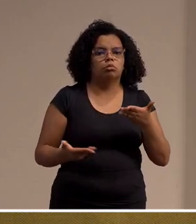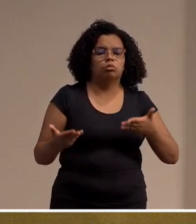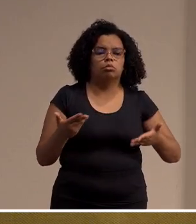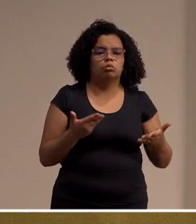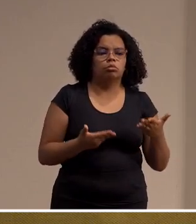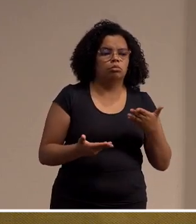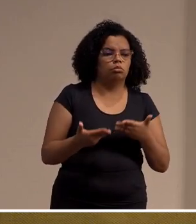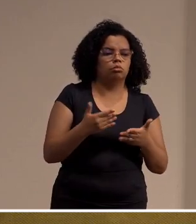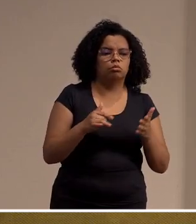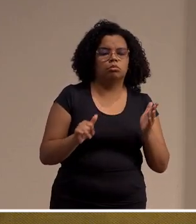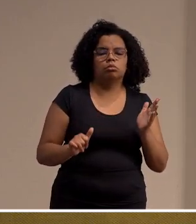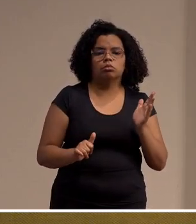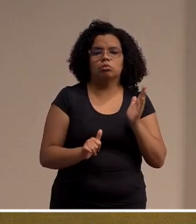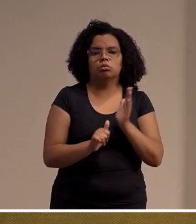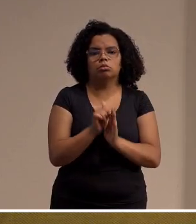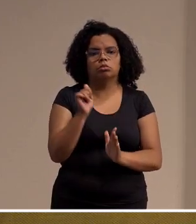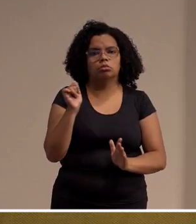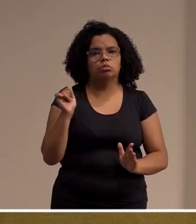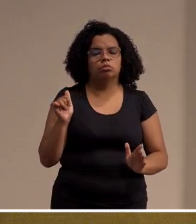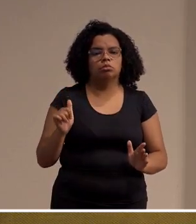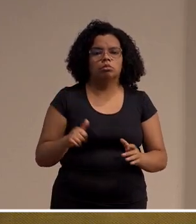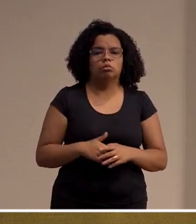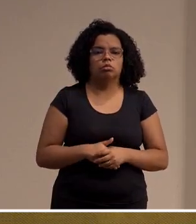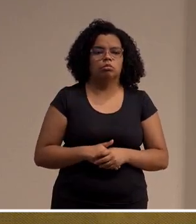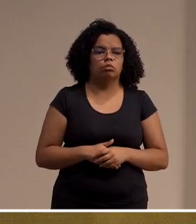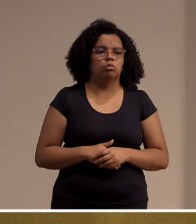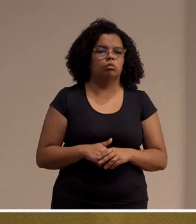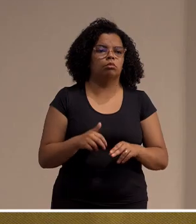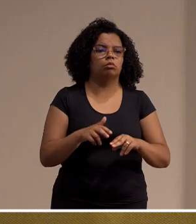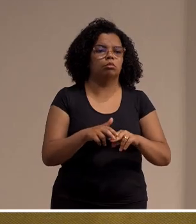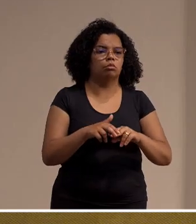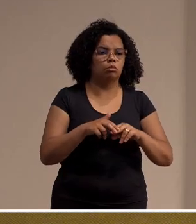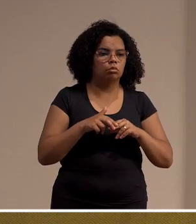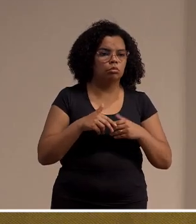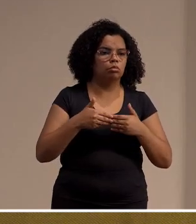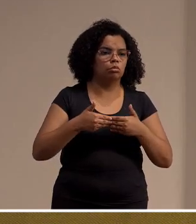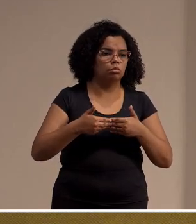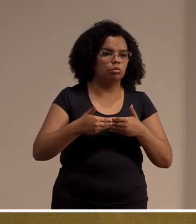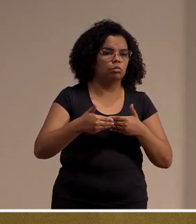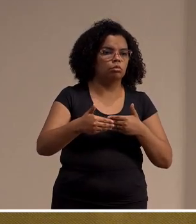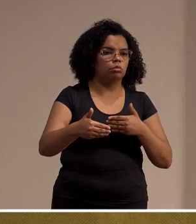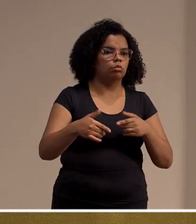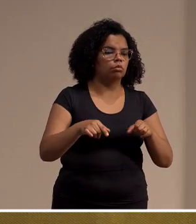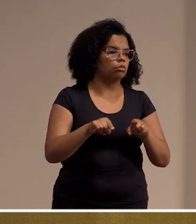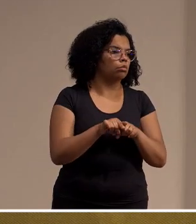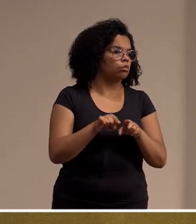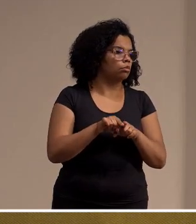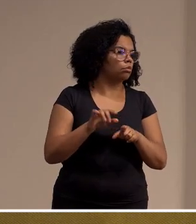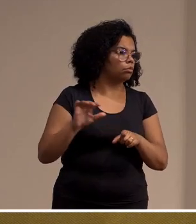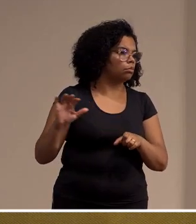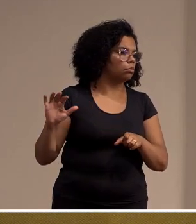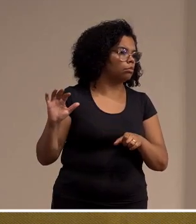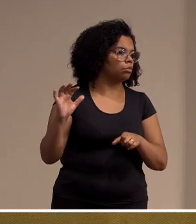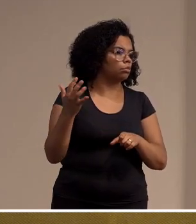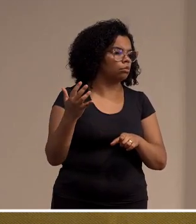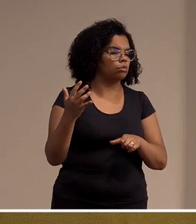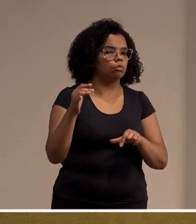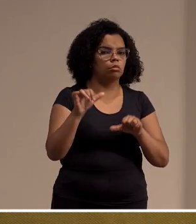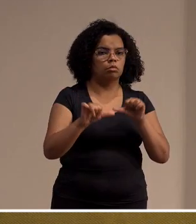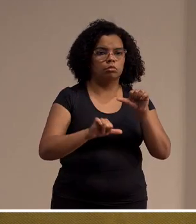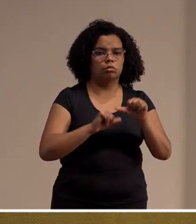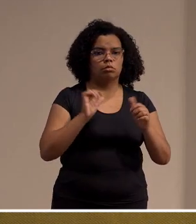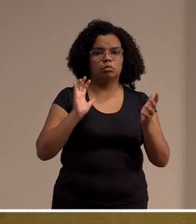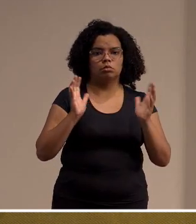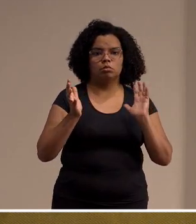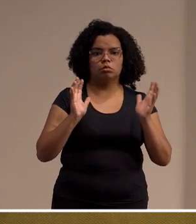monocultivos, los primeros monocultivos, y por eso fue que se extendió. Y también aconteció eso que la mudanza climática